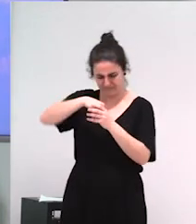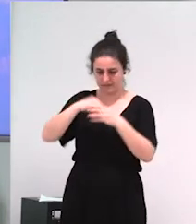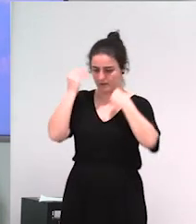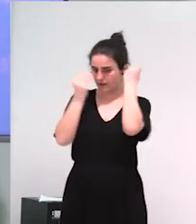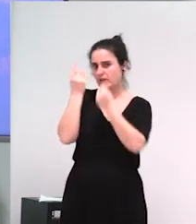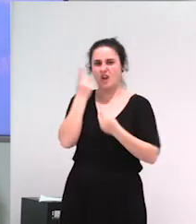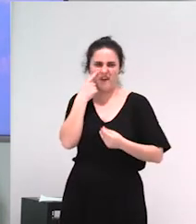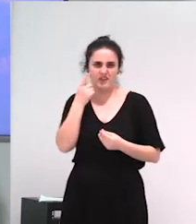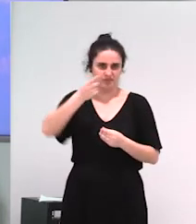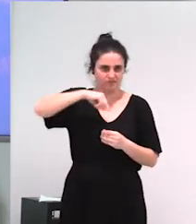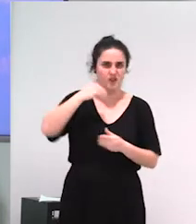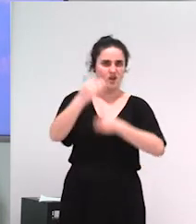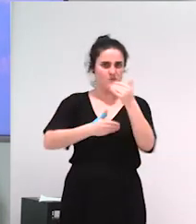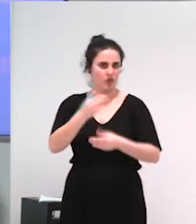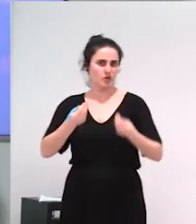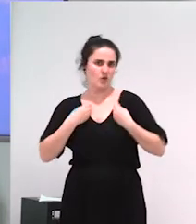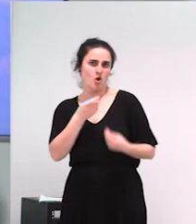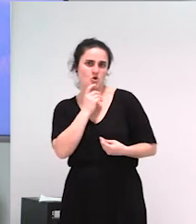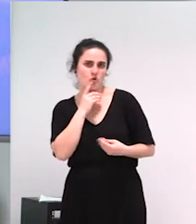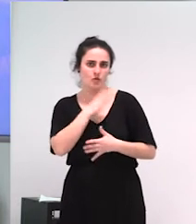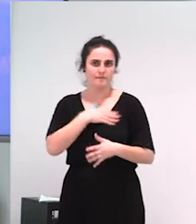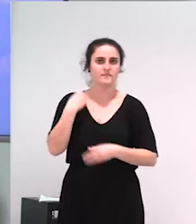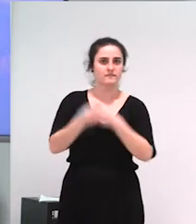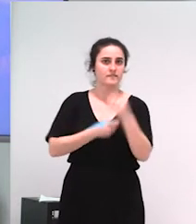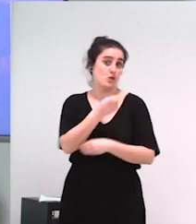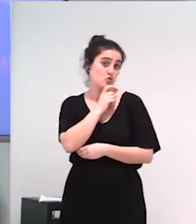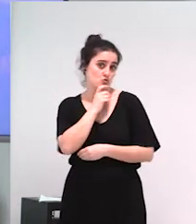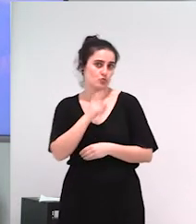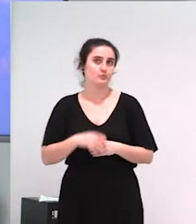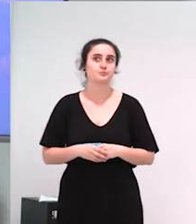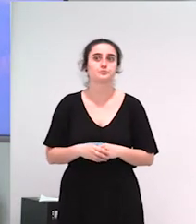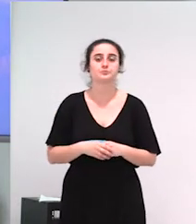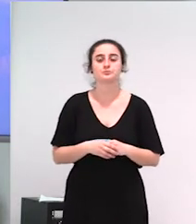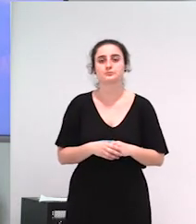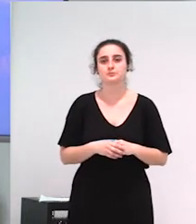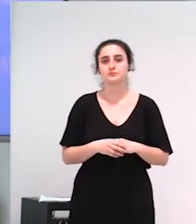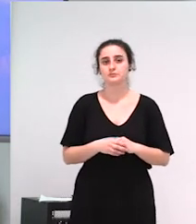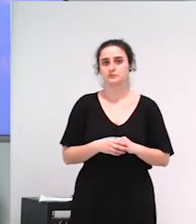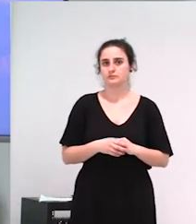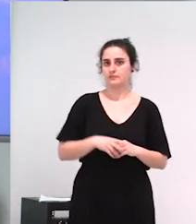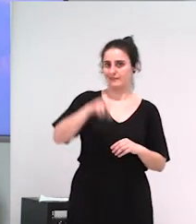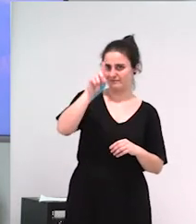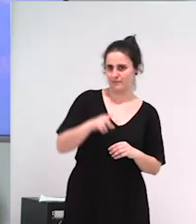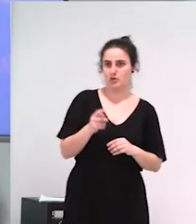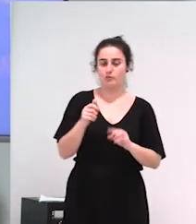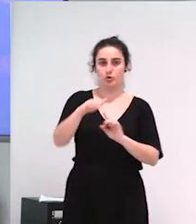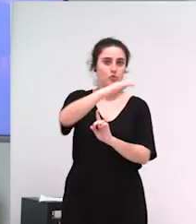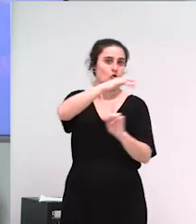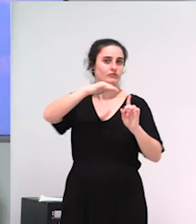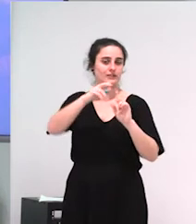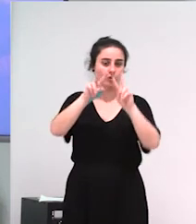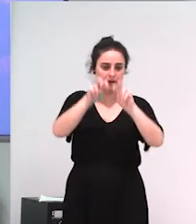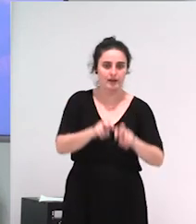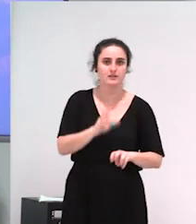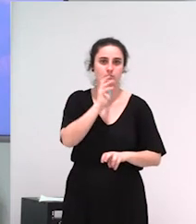vamos viendo estos procesos y cómo queremos hacerlo. Y esto pasa por también hacer un análisis del contexto. Decíamos que venimos